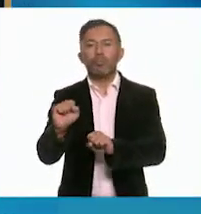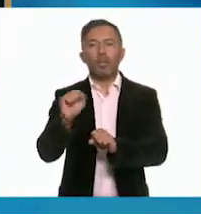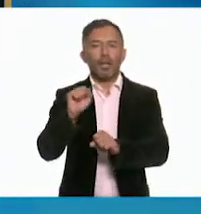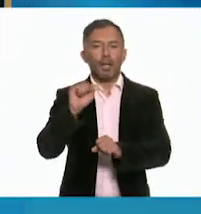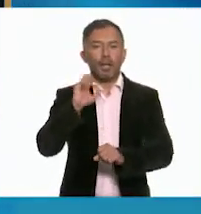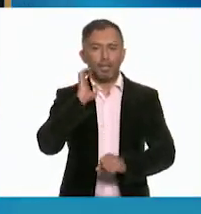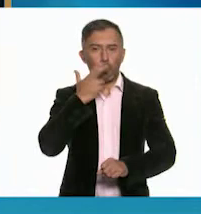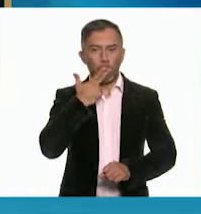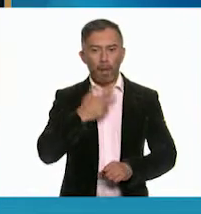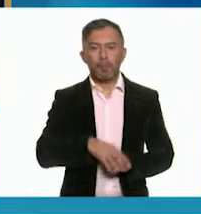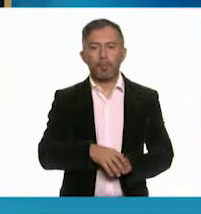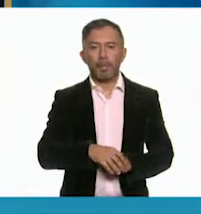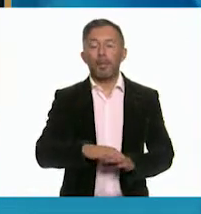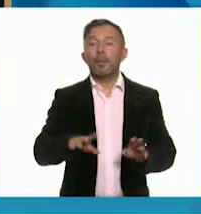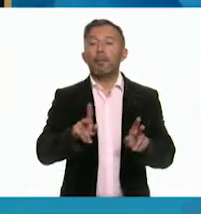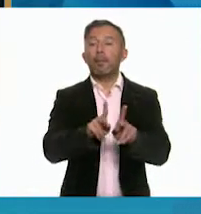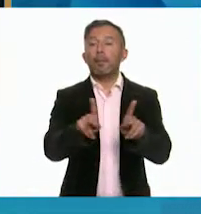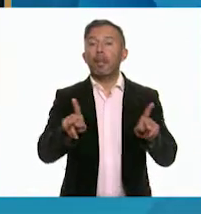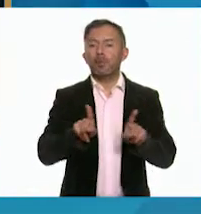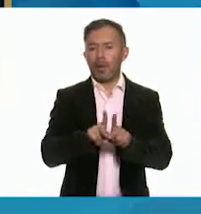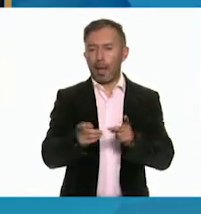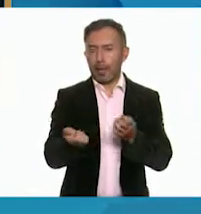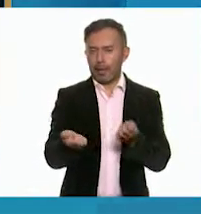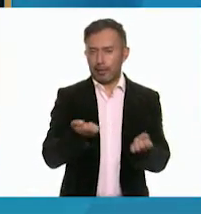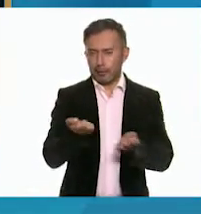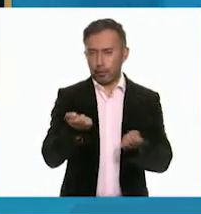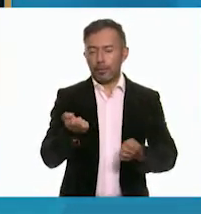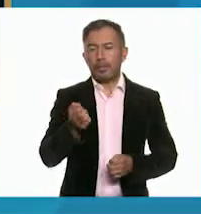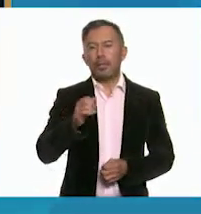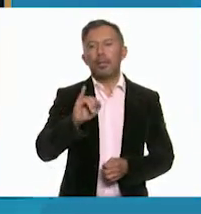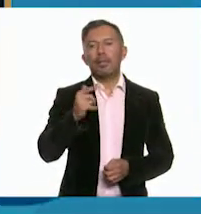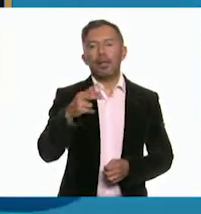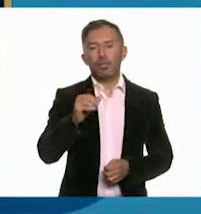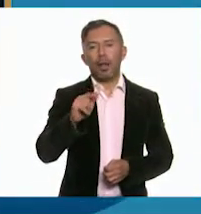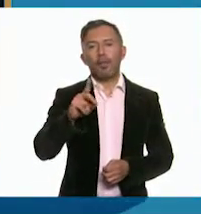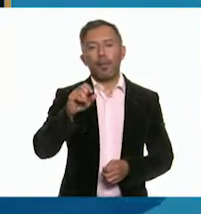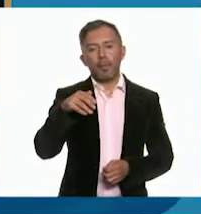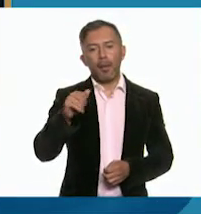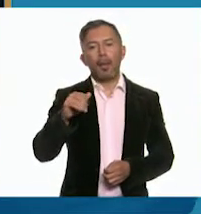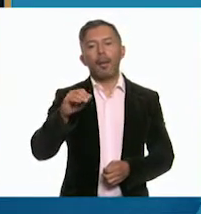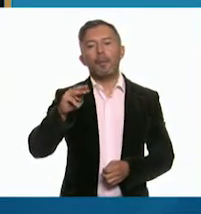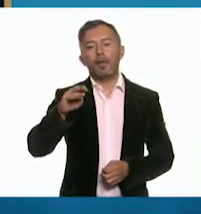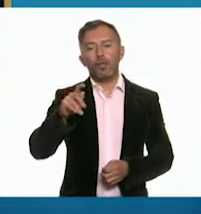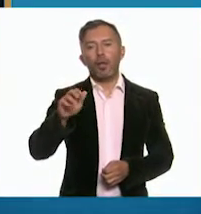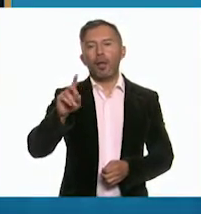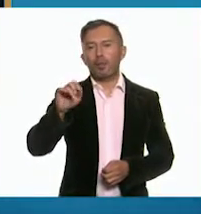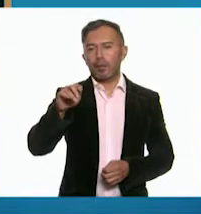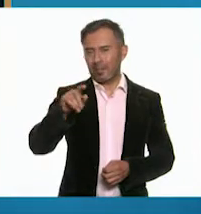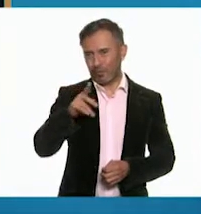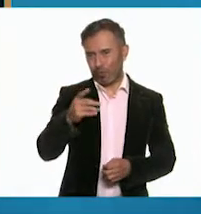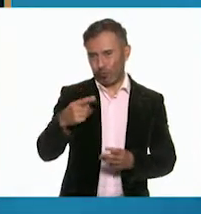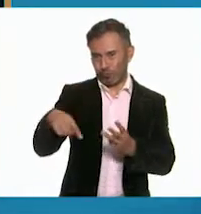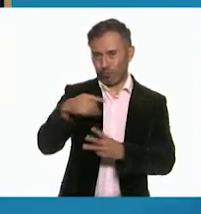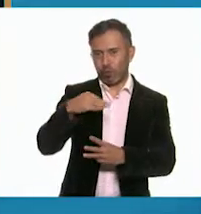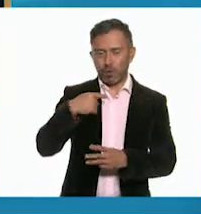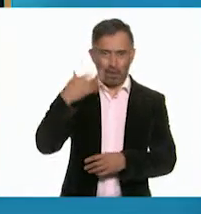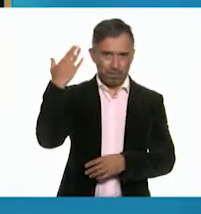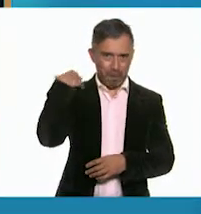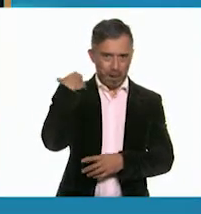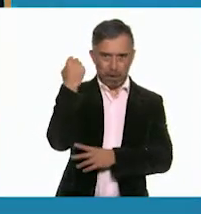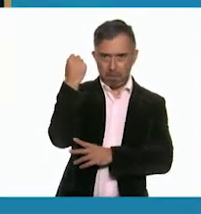los ejercicios, Ignacio Allende, Juan Aldama y Mariano Jiménez fueron fusilados por la espalda y